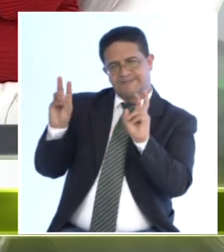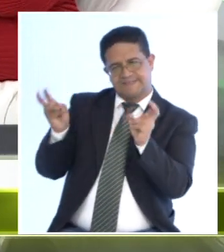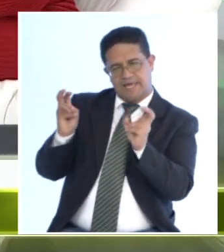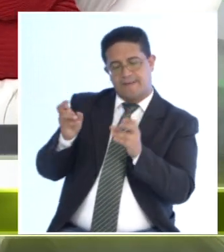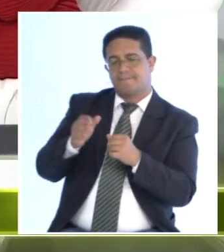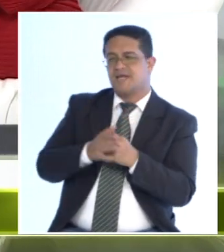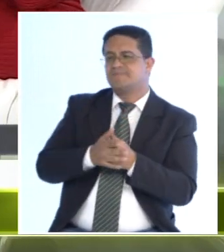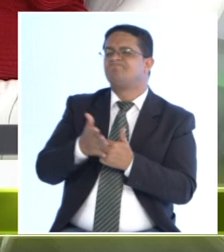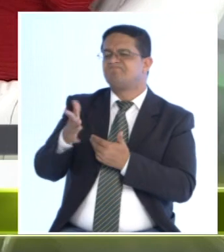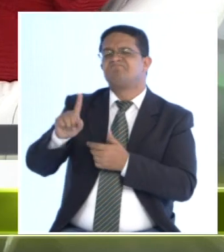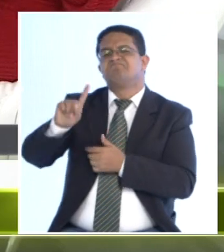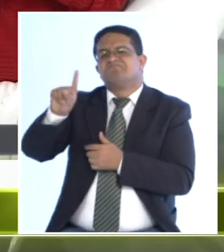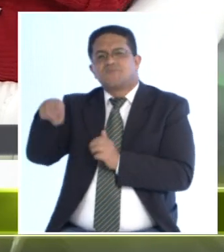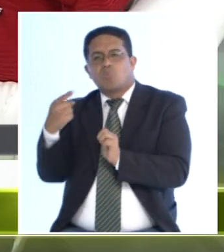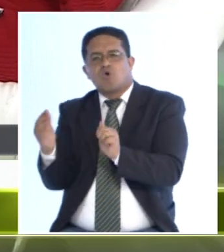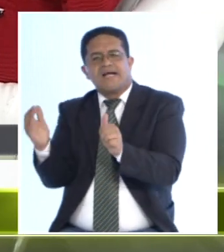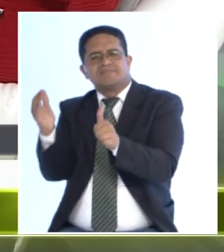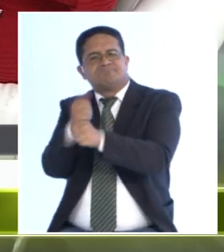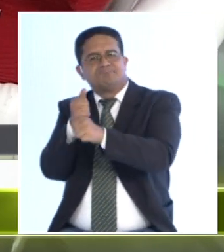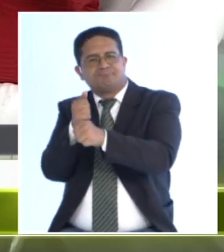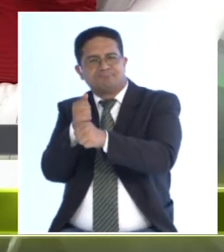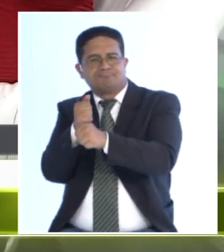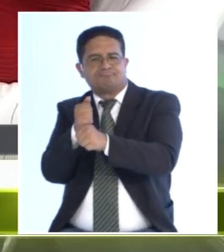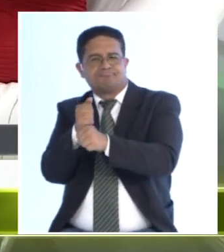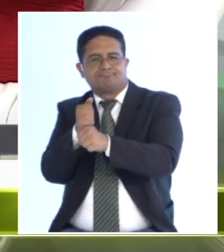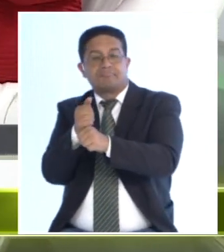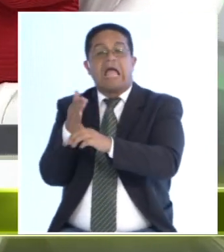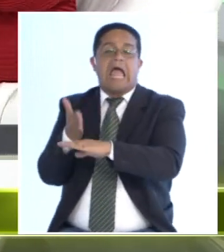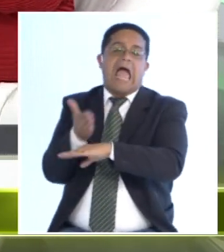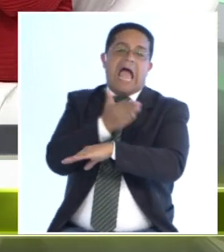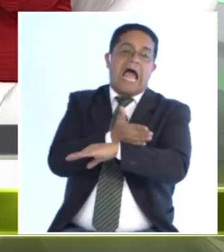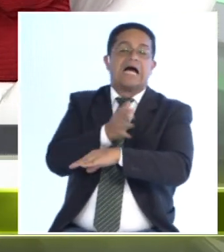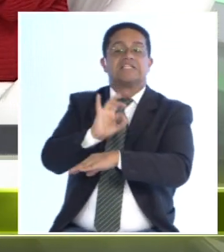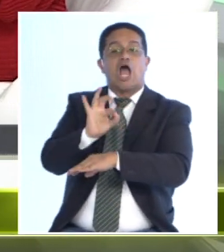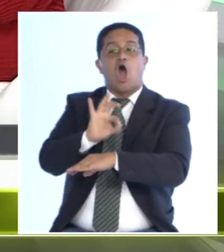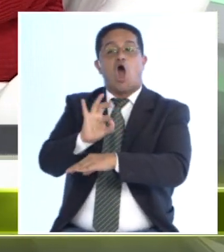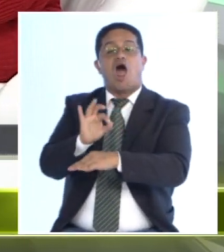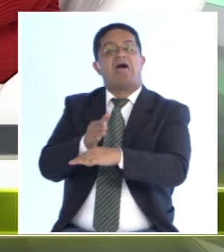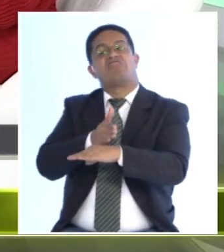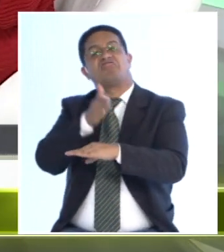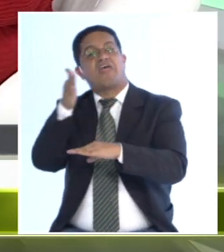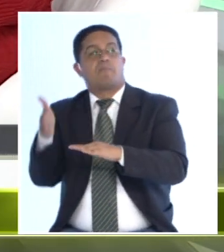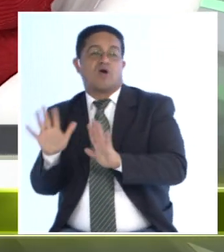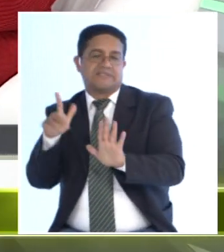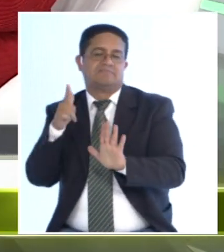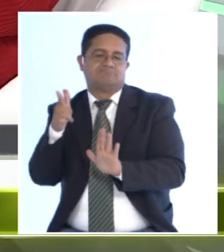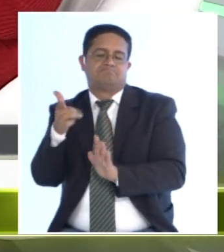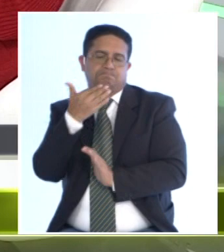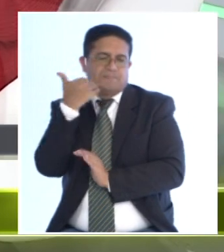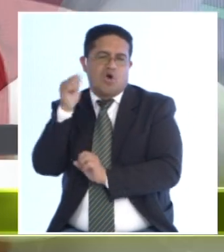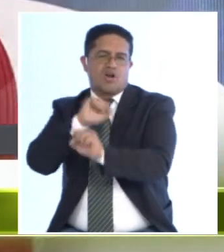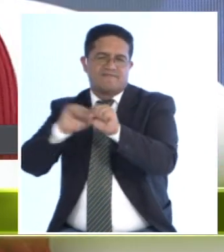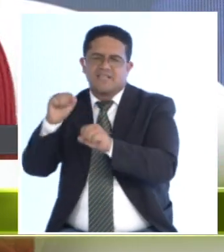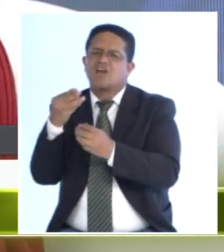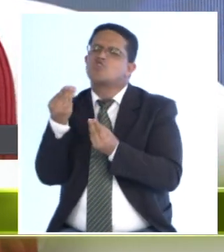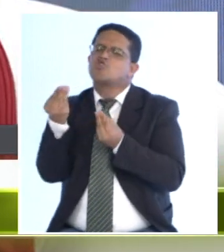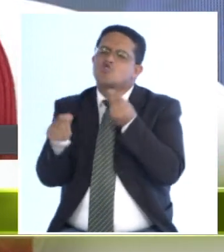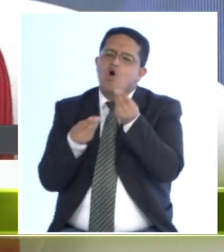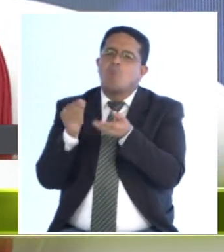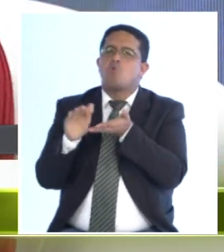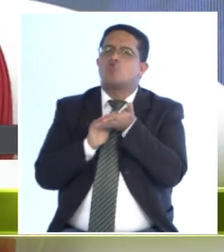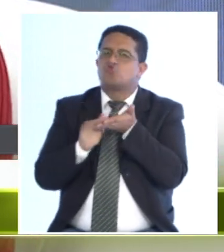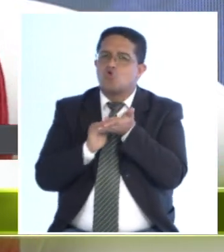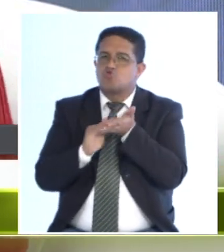vez diagnosticados en etapa temprana o en una etapa más avanzada que no se quiere esto, ¿cuál es la solución? ¿Todas